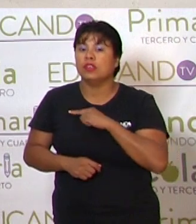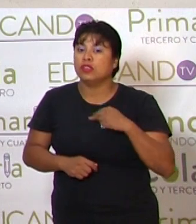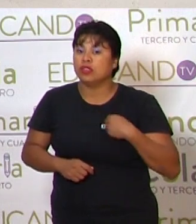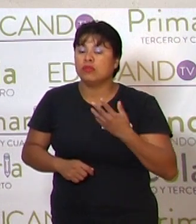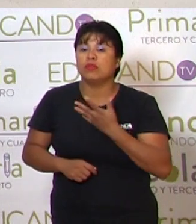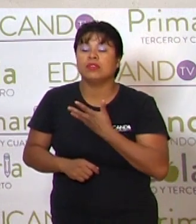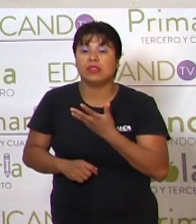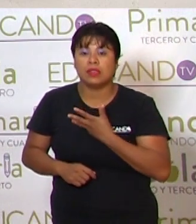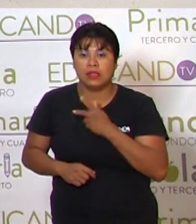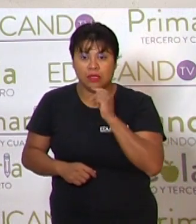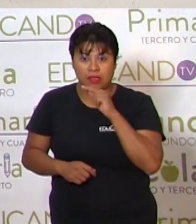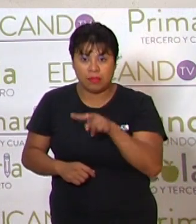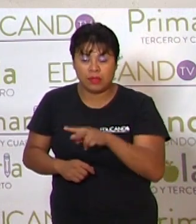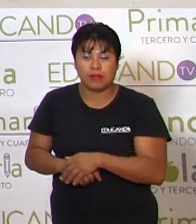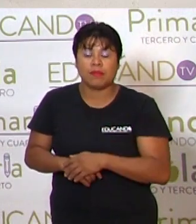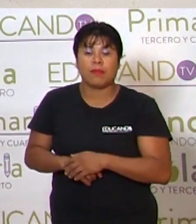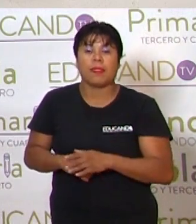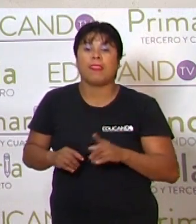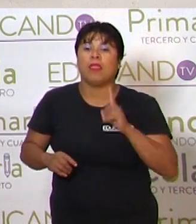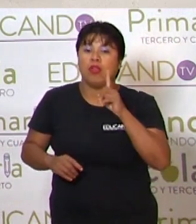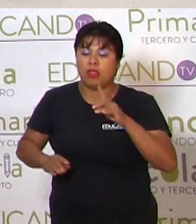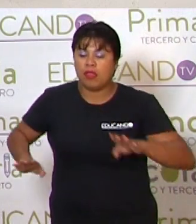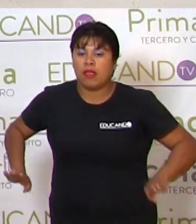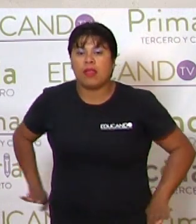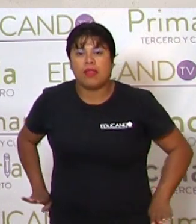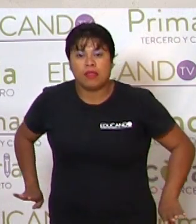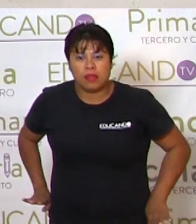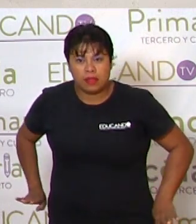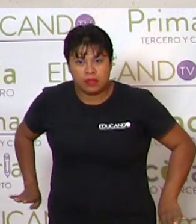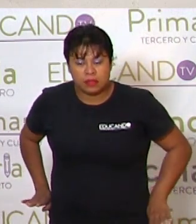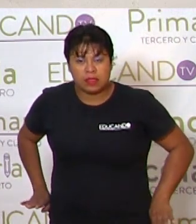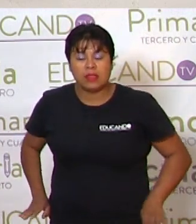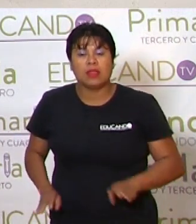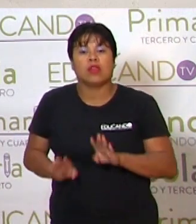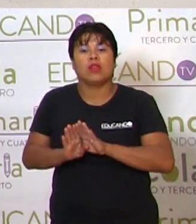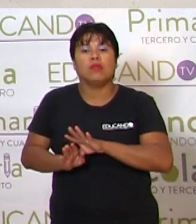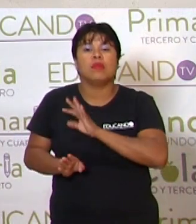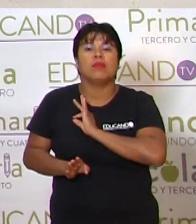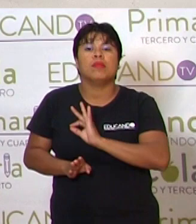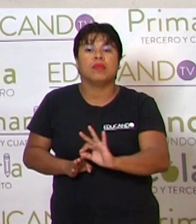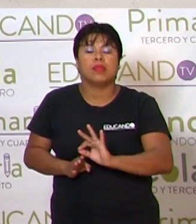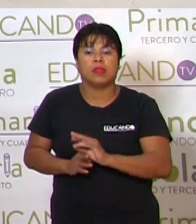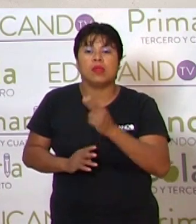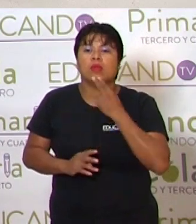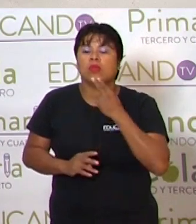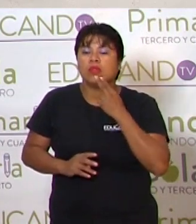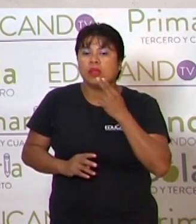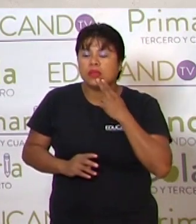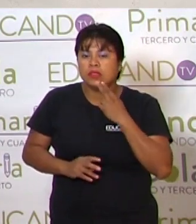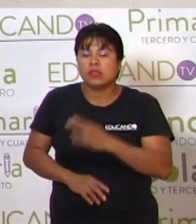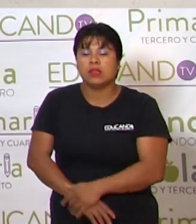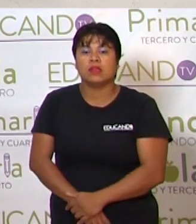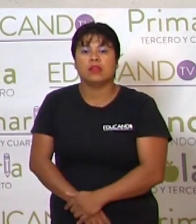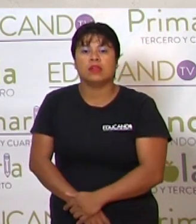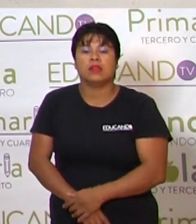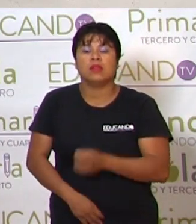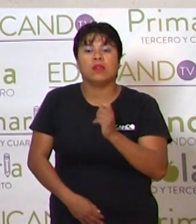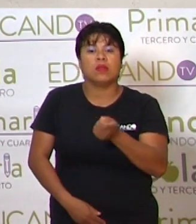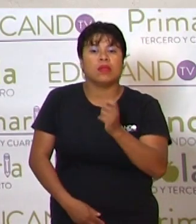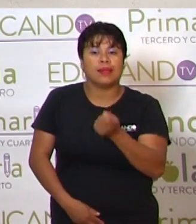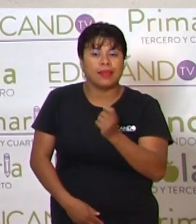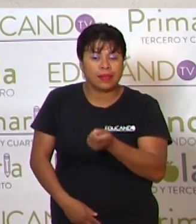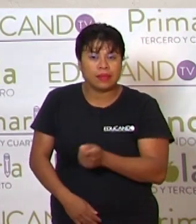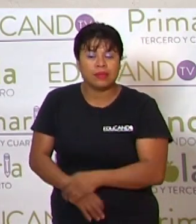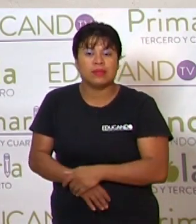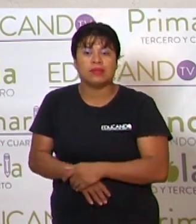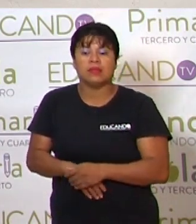vamos a tener también una característica más de poder utilizar lo que